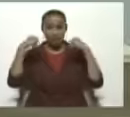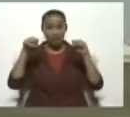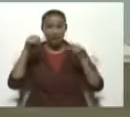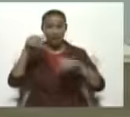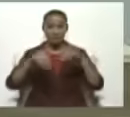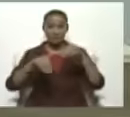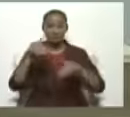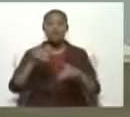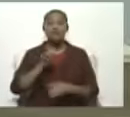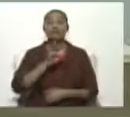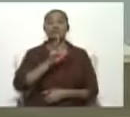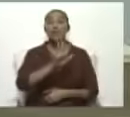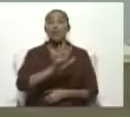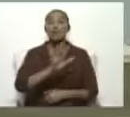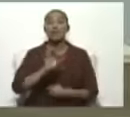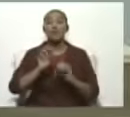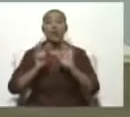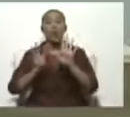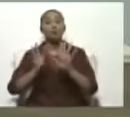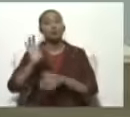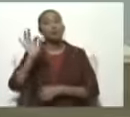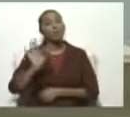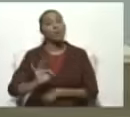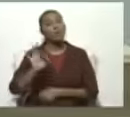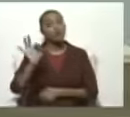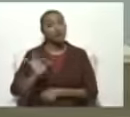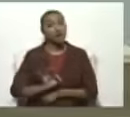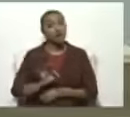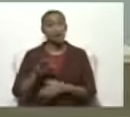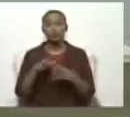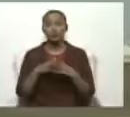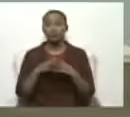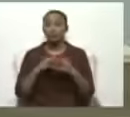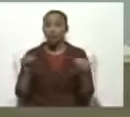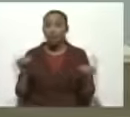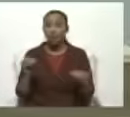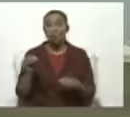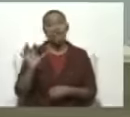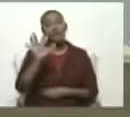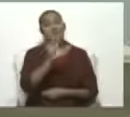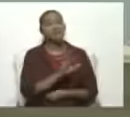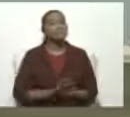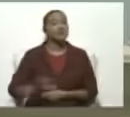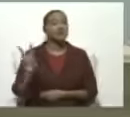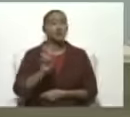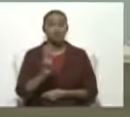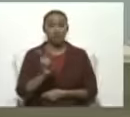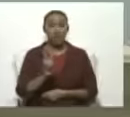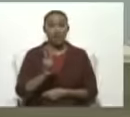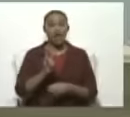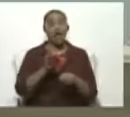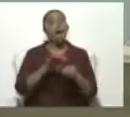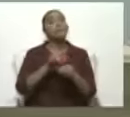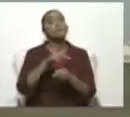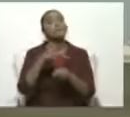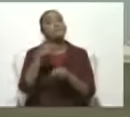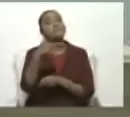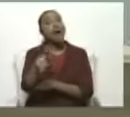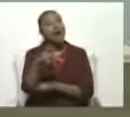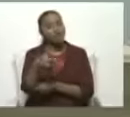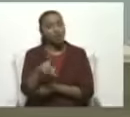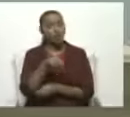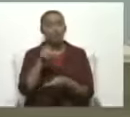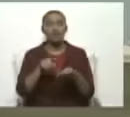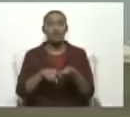58% de cobertura de todas las parroquias del país. En los 335 municipios, un